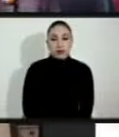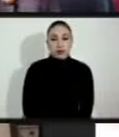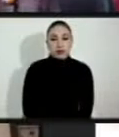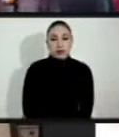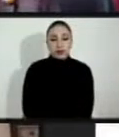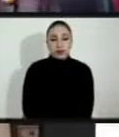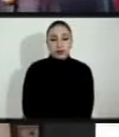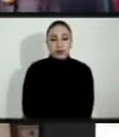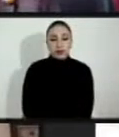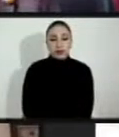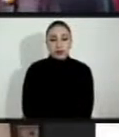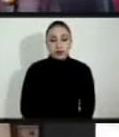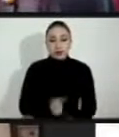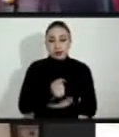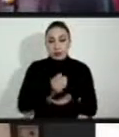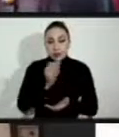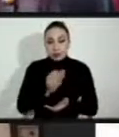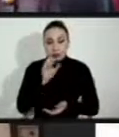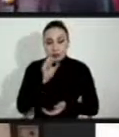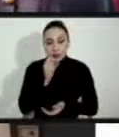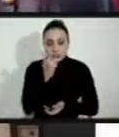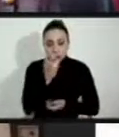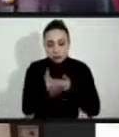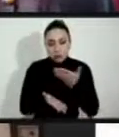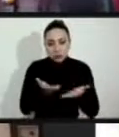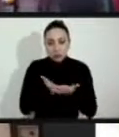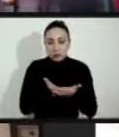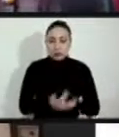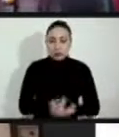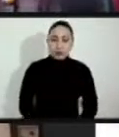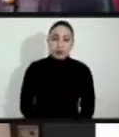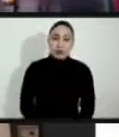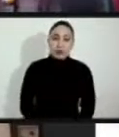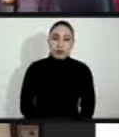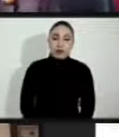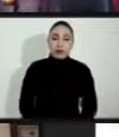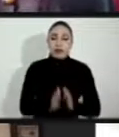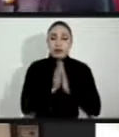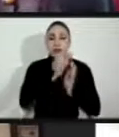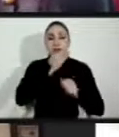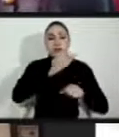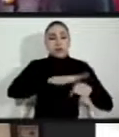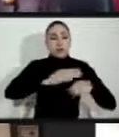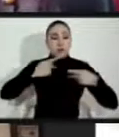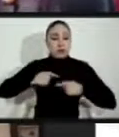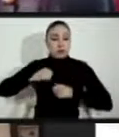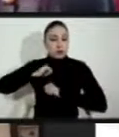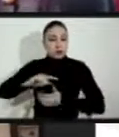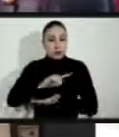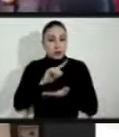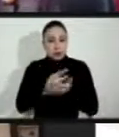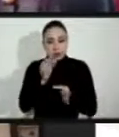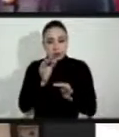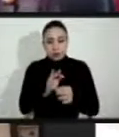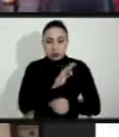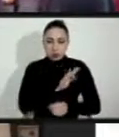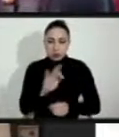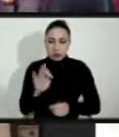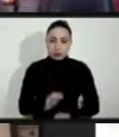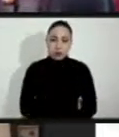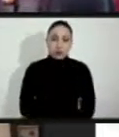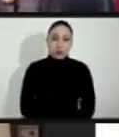Aprobada la propuesta, diputada presidenta. Gracias. Remítase a las autoridades correspondientes para los efectos legales a que haya lugar.